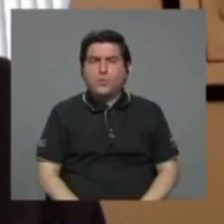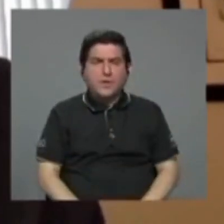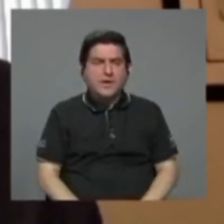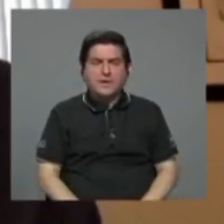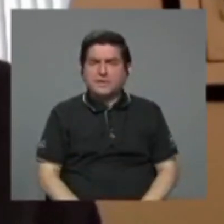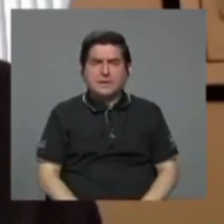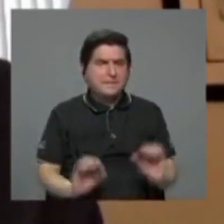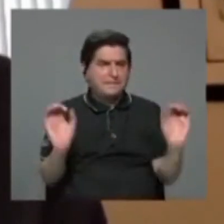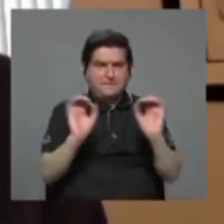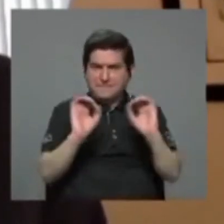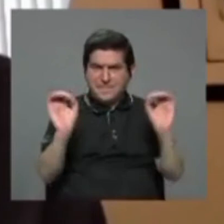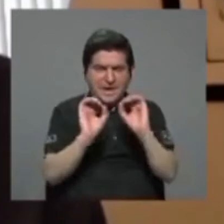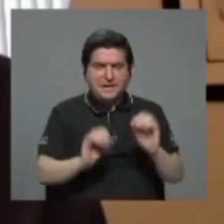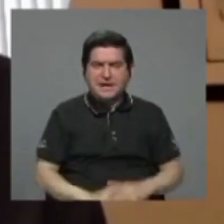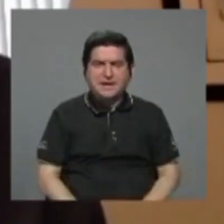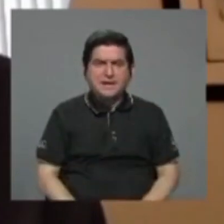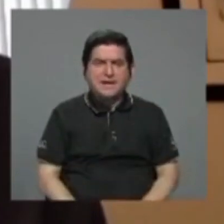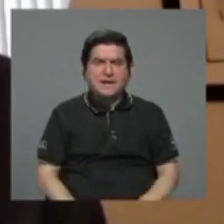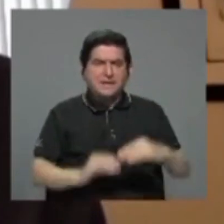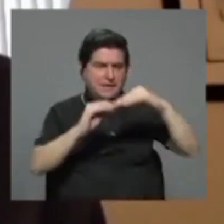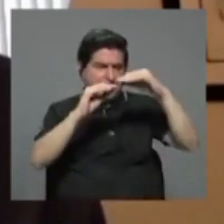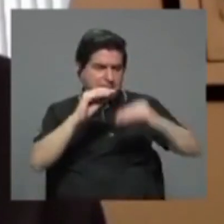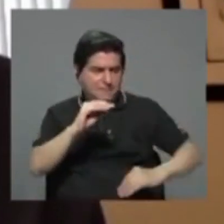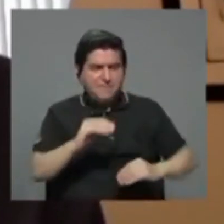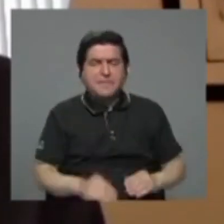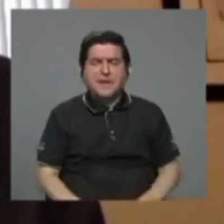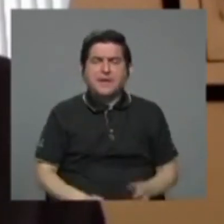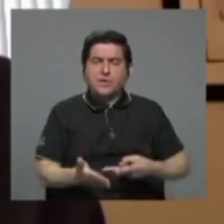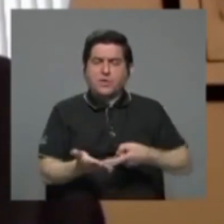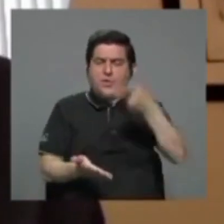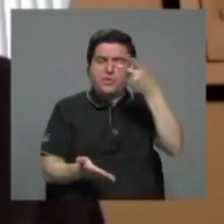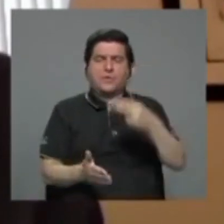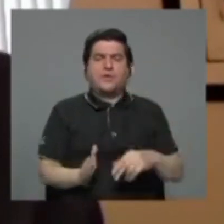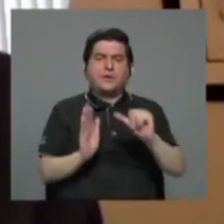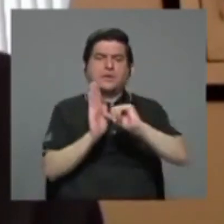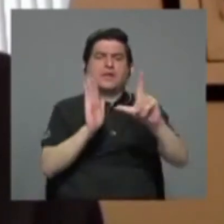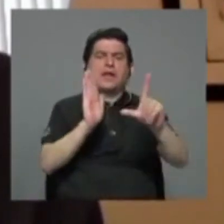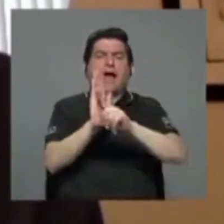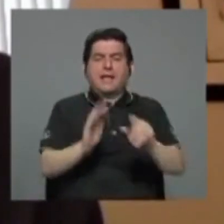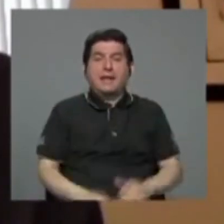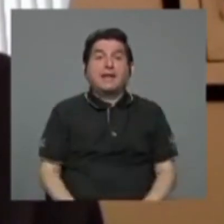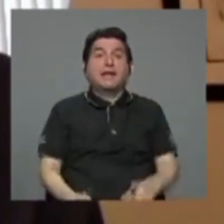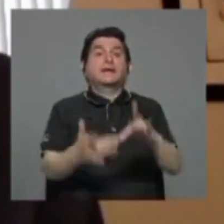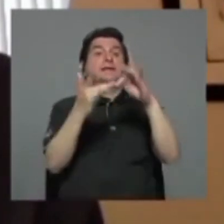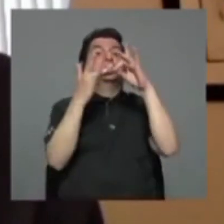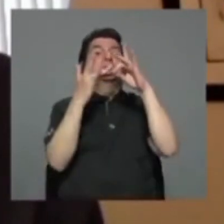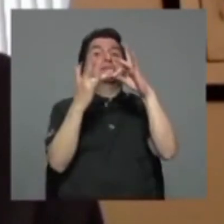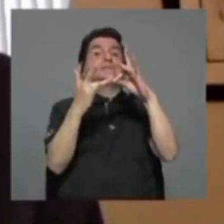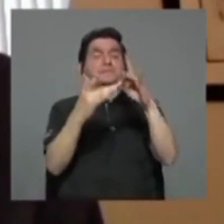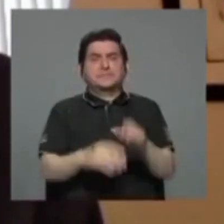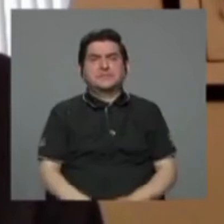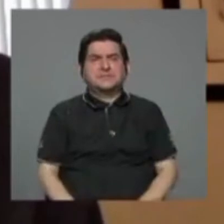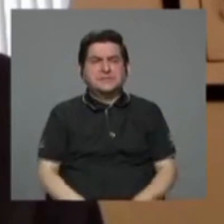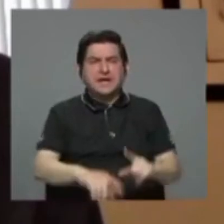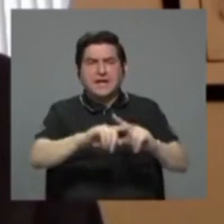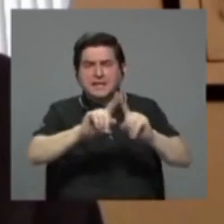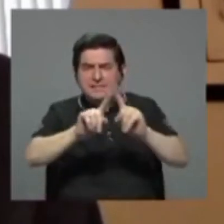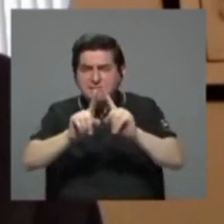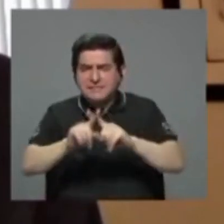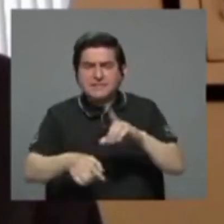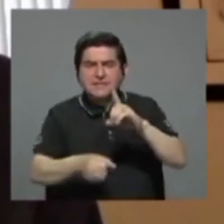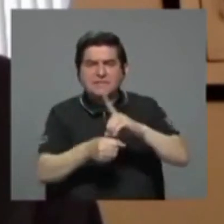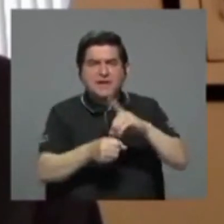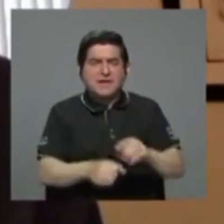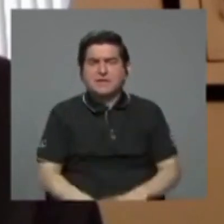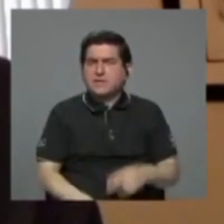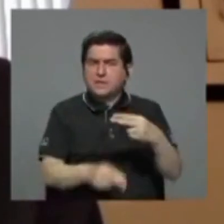ninguna manera el papel de la Asamblea Legislativa y en particular de algunos diputados cuyo nombre